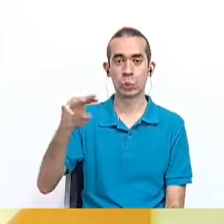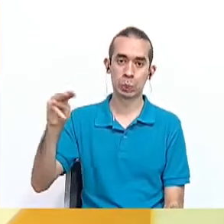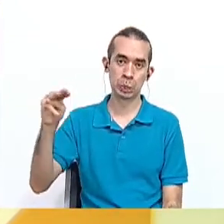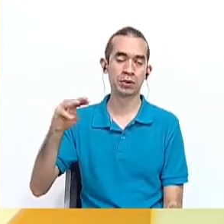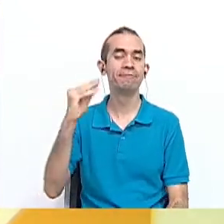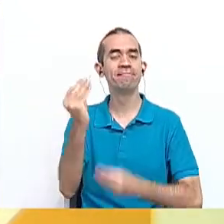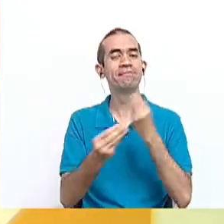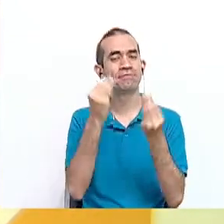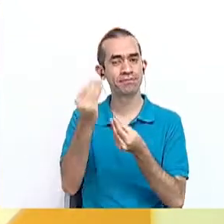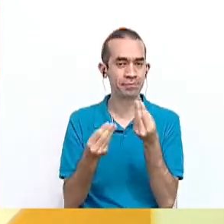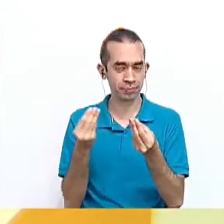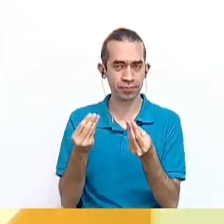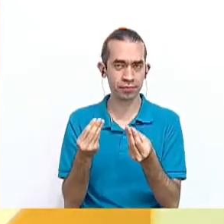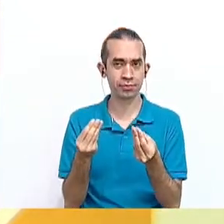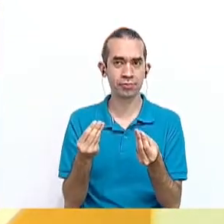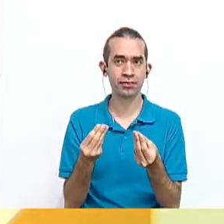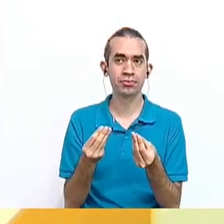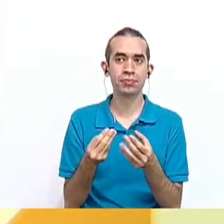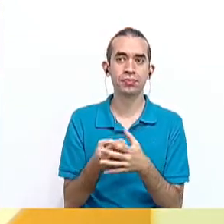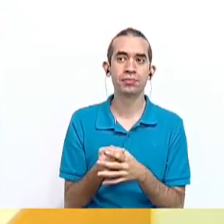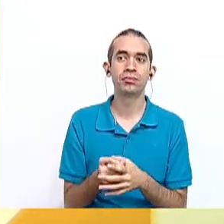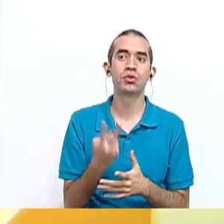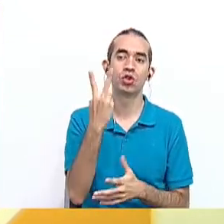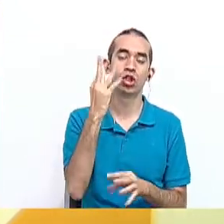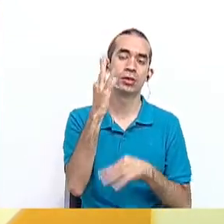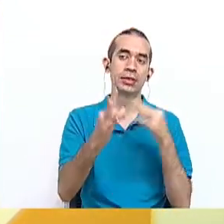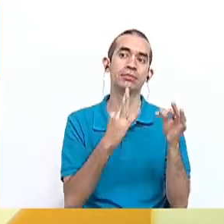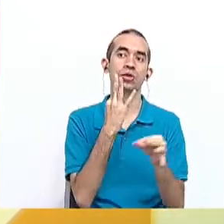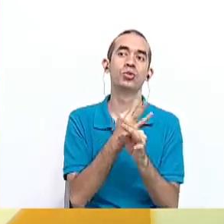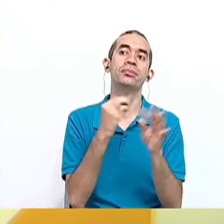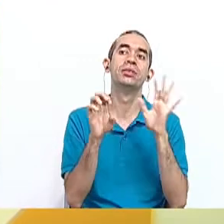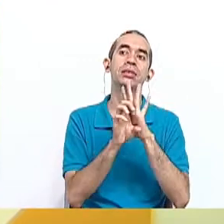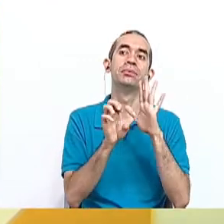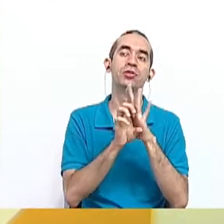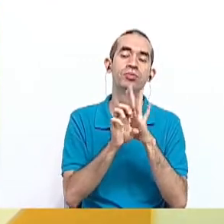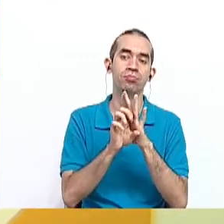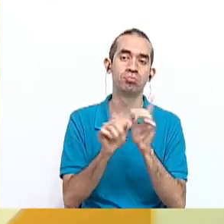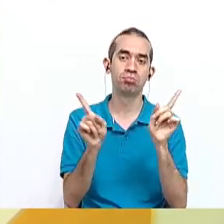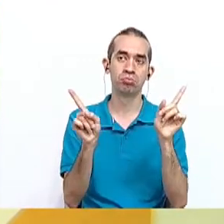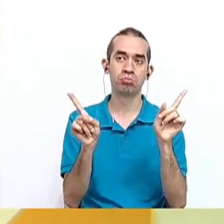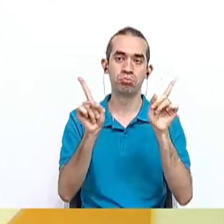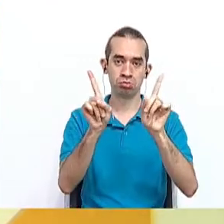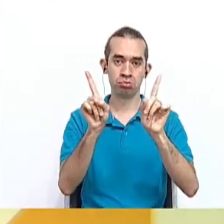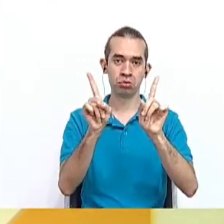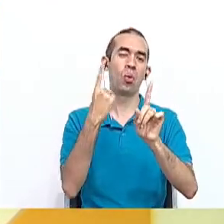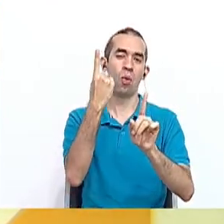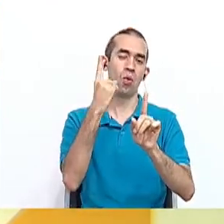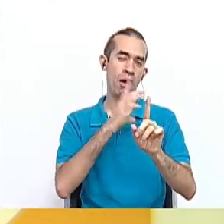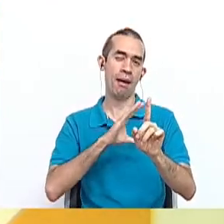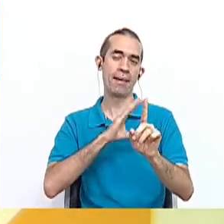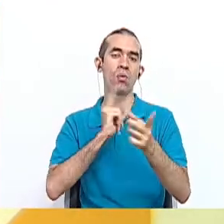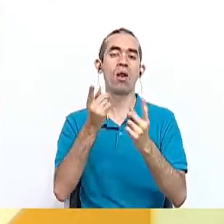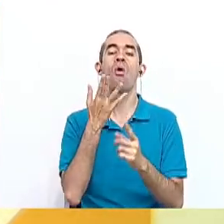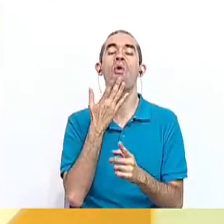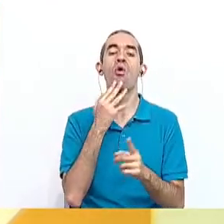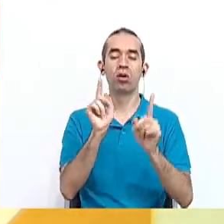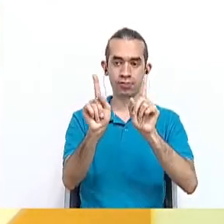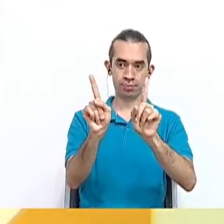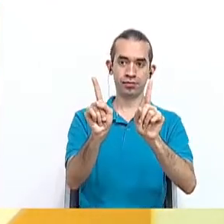fue combinar dos tipos de características. Por ejemplo, aquí yo solamente tengo una característica, que es el